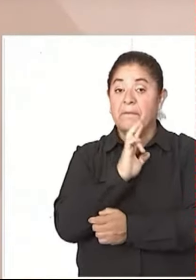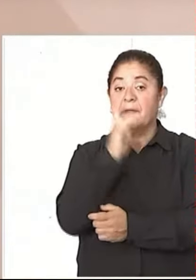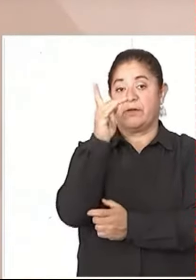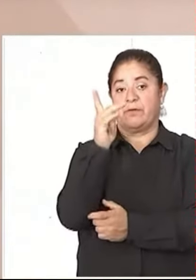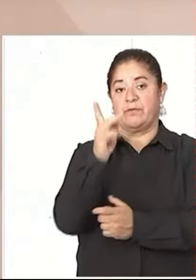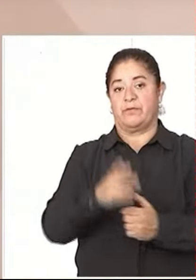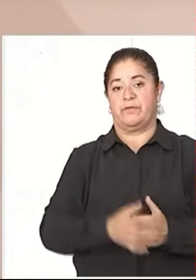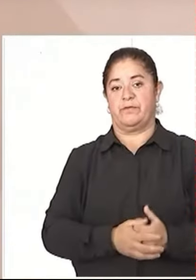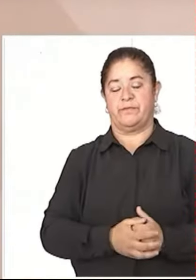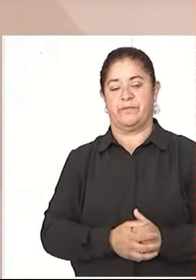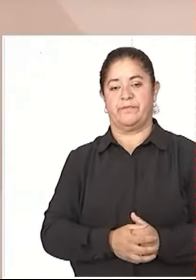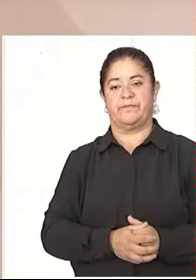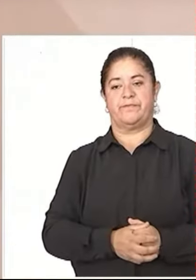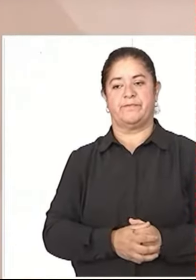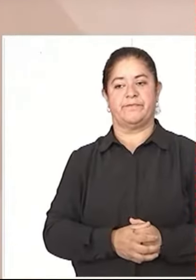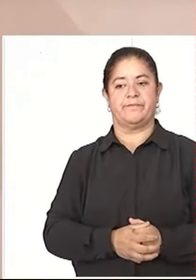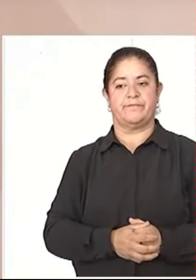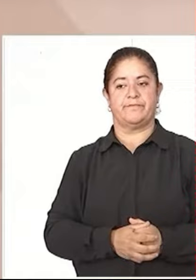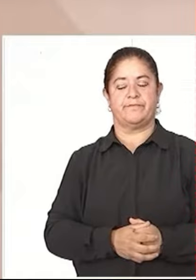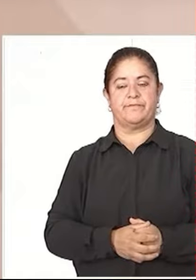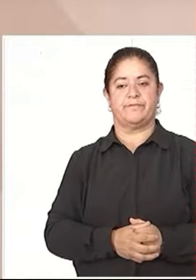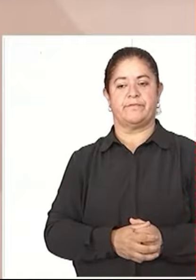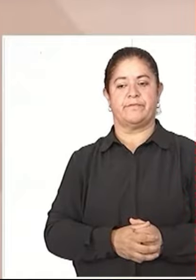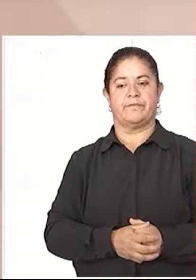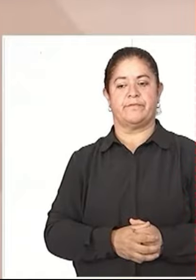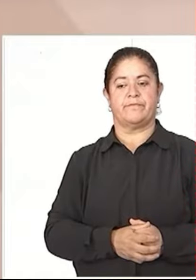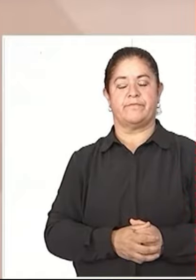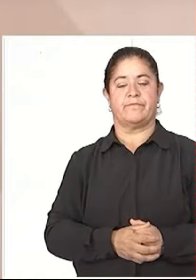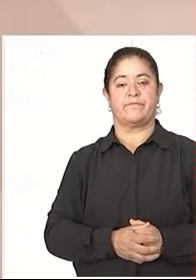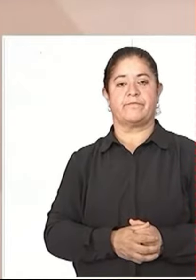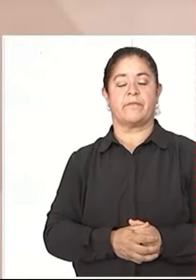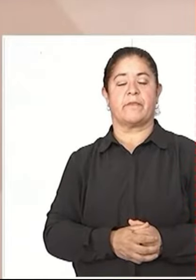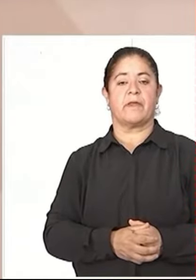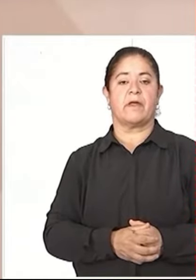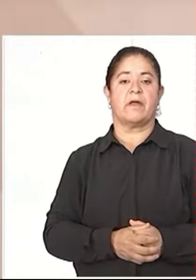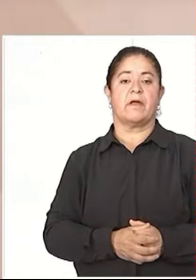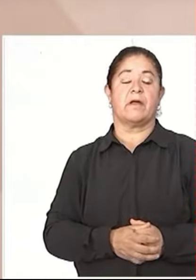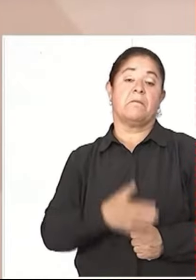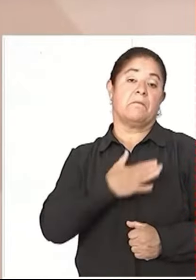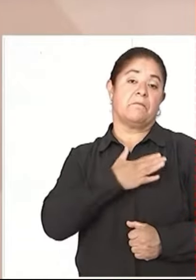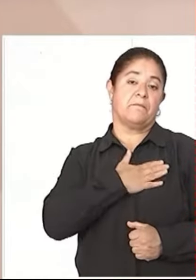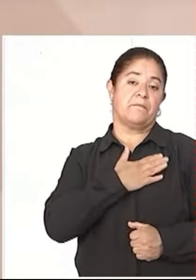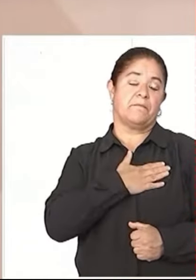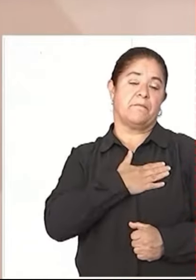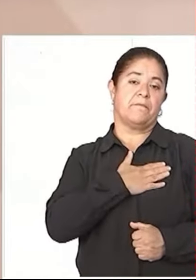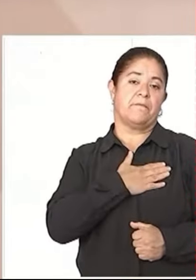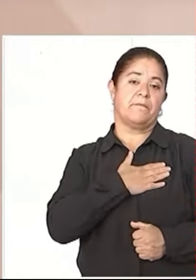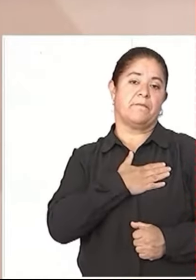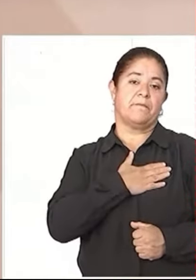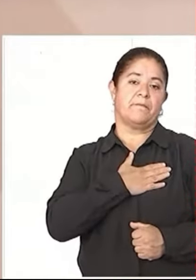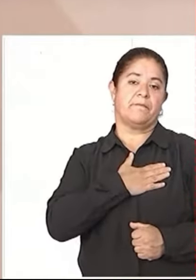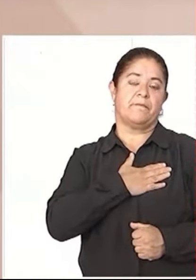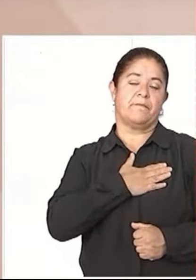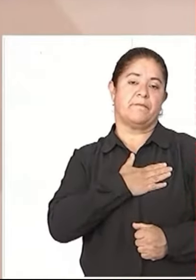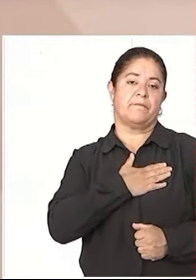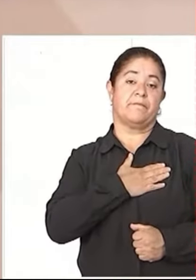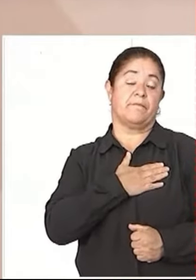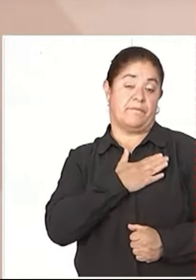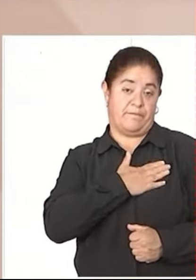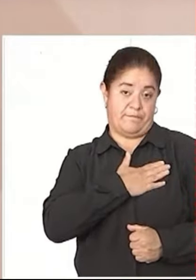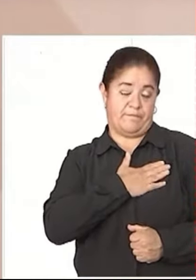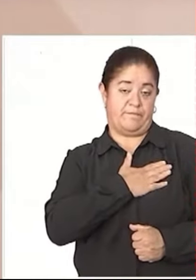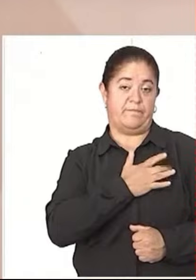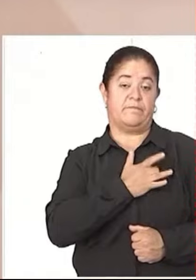excelente presidenta y que sobre todo no va a olvidar a las personas del pueblo todavía no llega a la presidencia